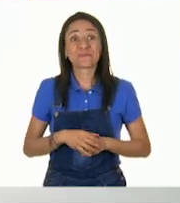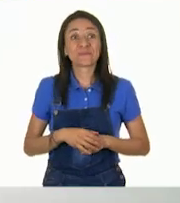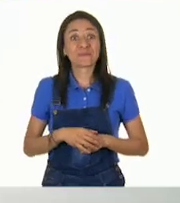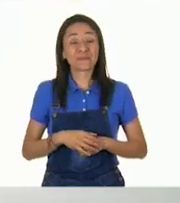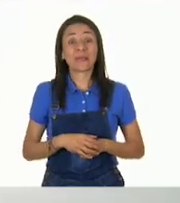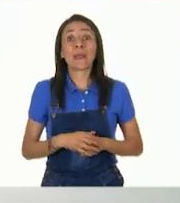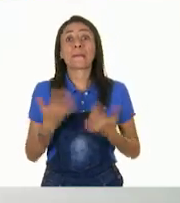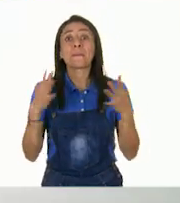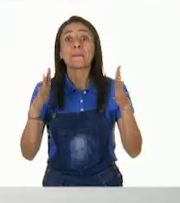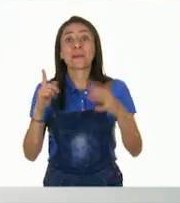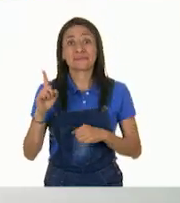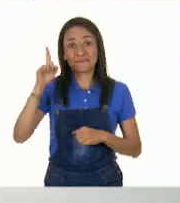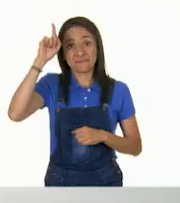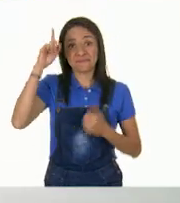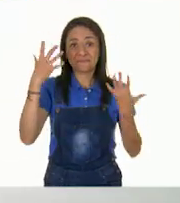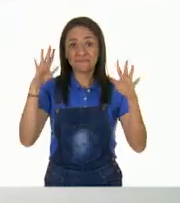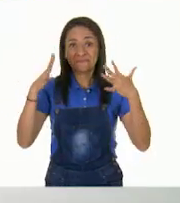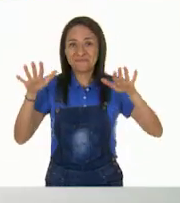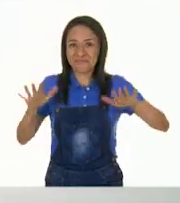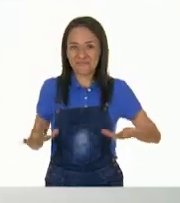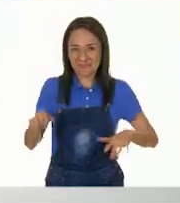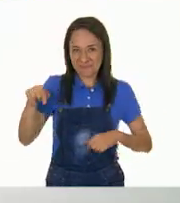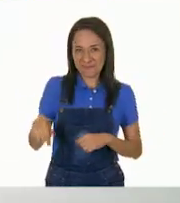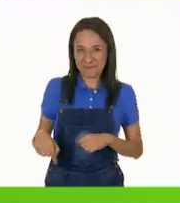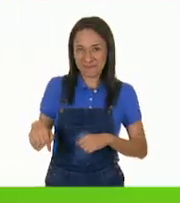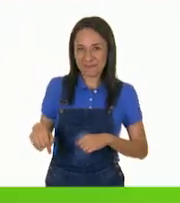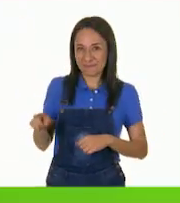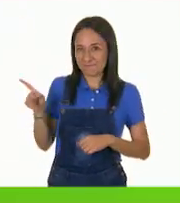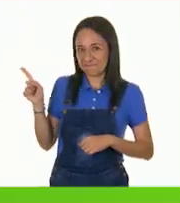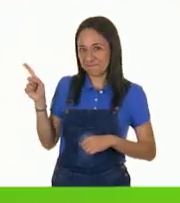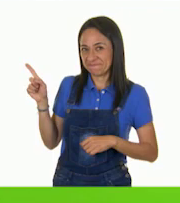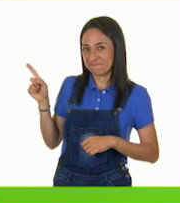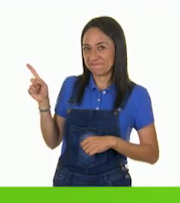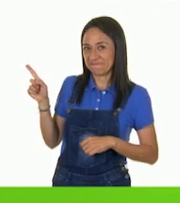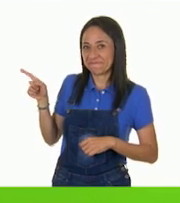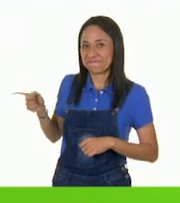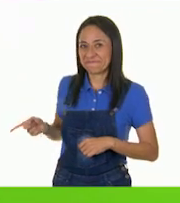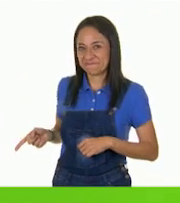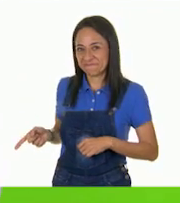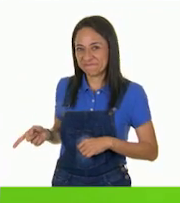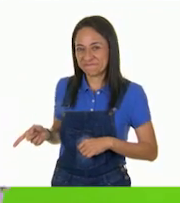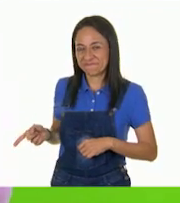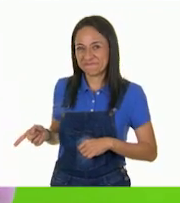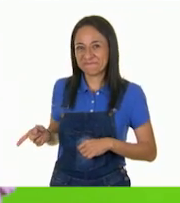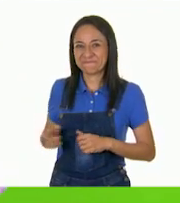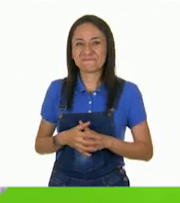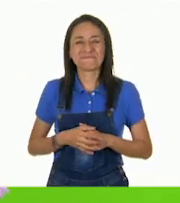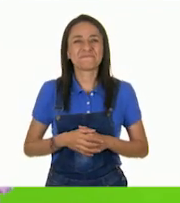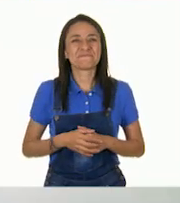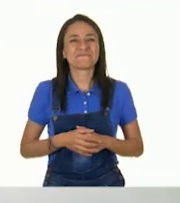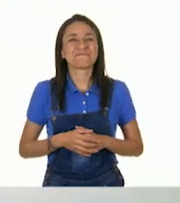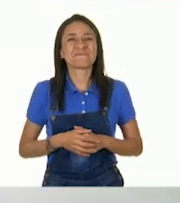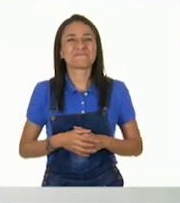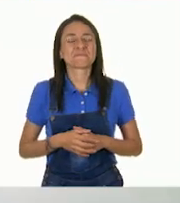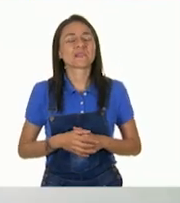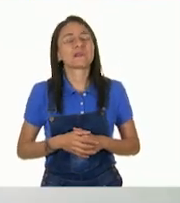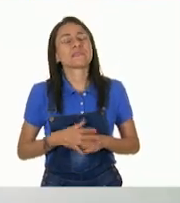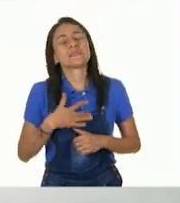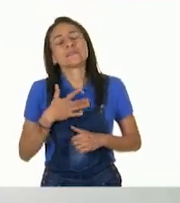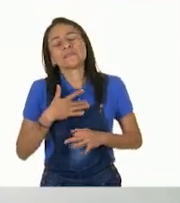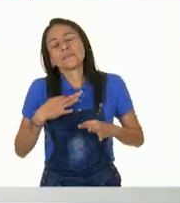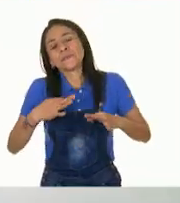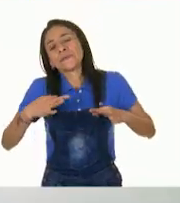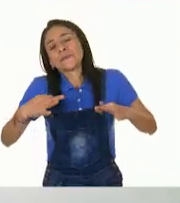manos arriba manos abajo manos arriba manos abajo el telón